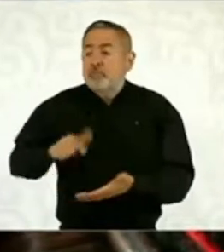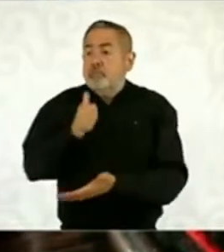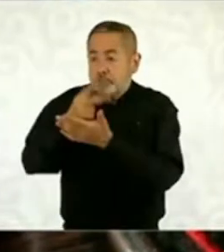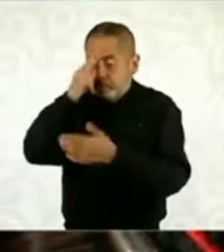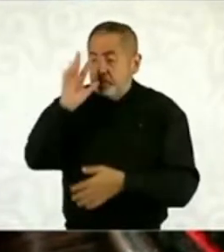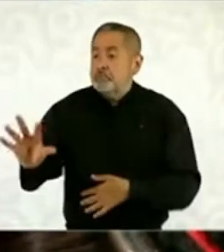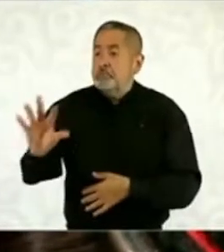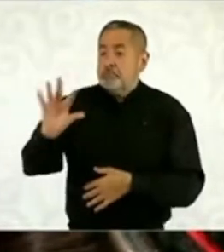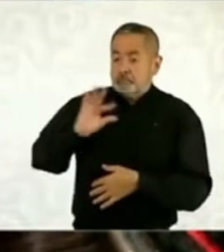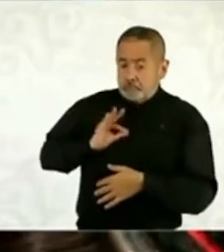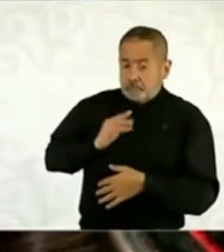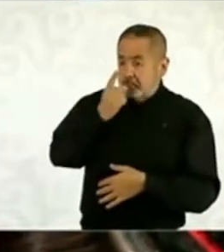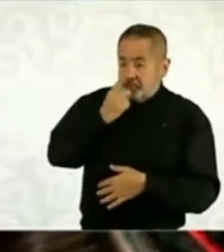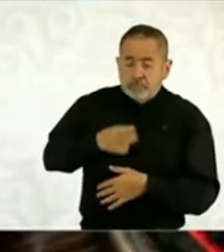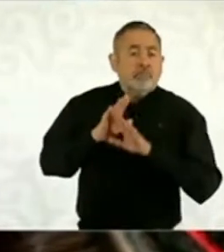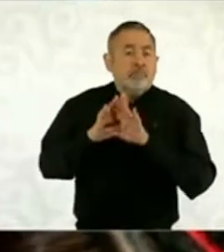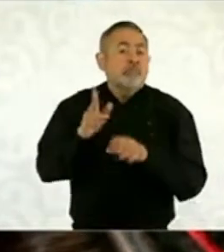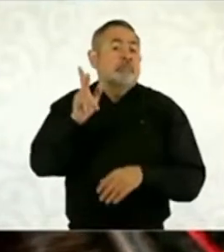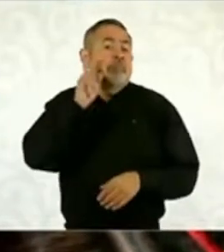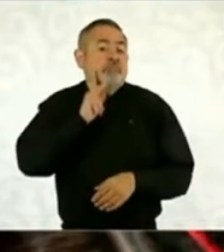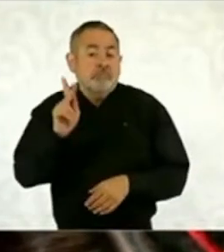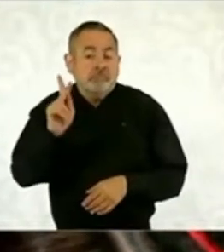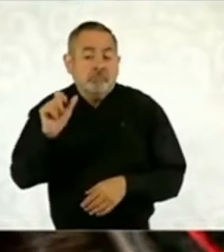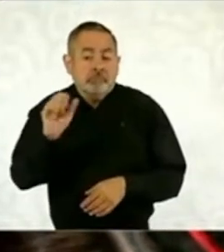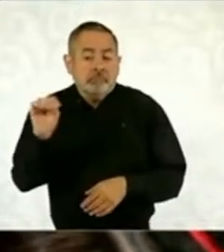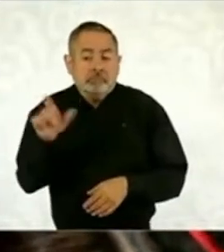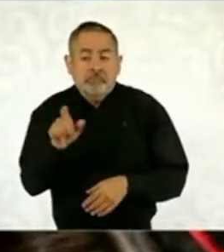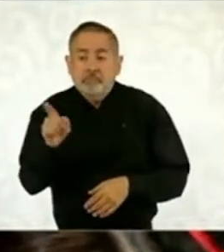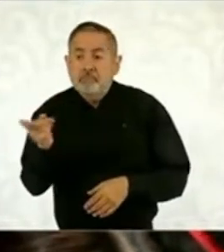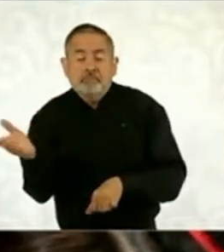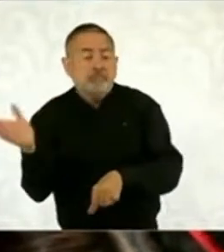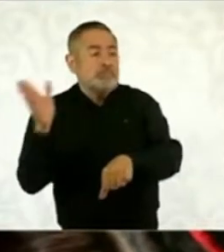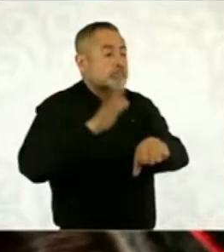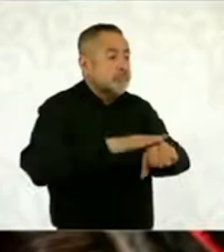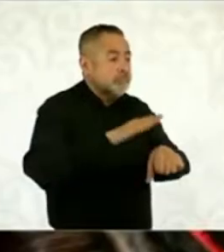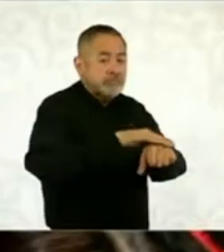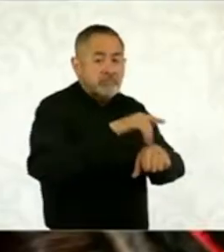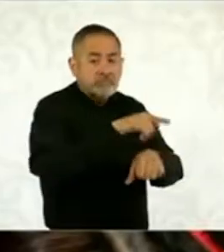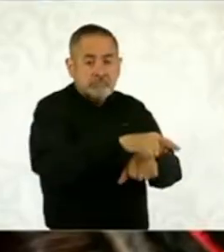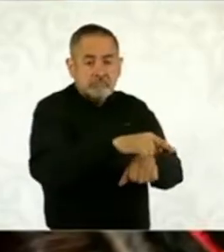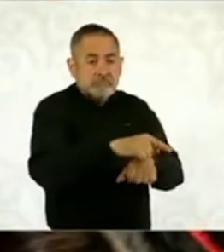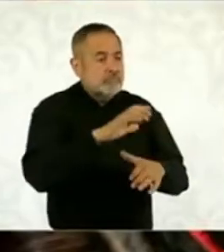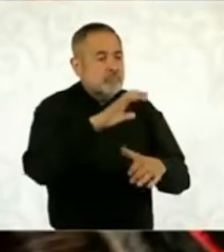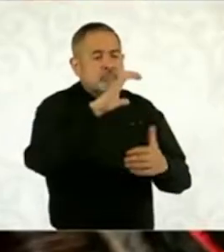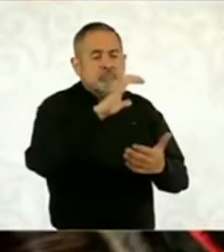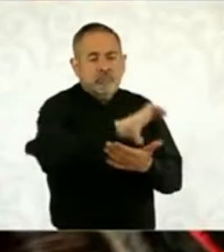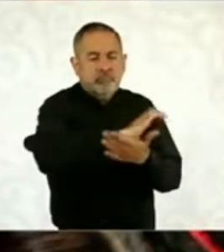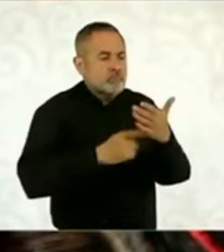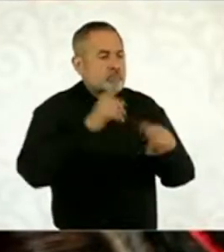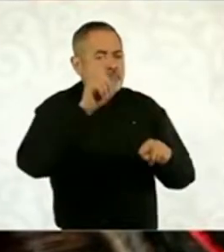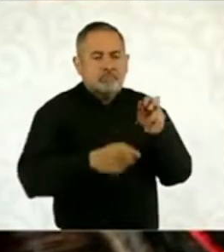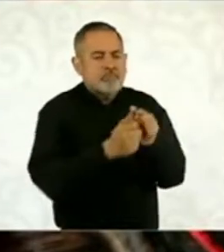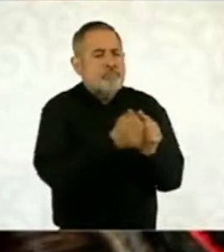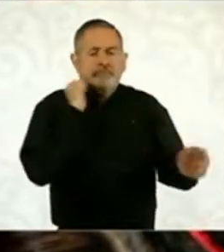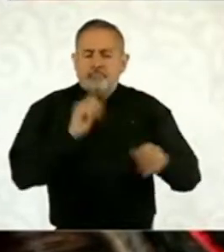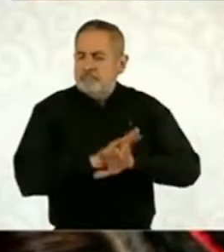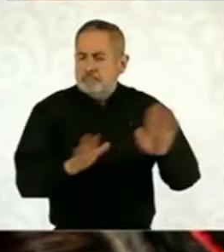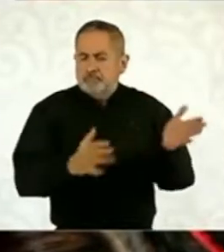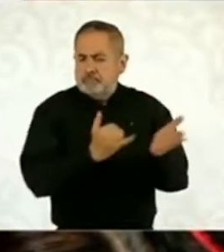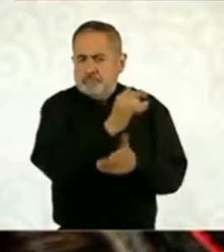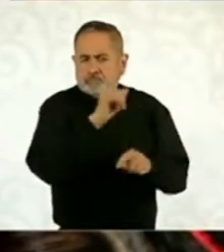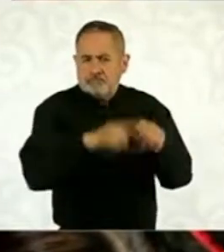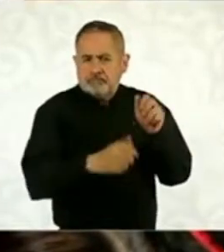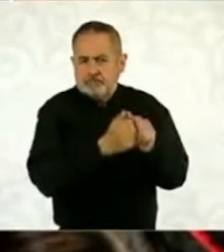que fue Pemex Transformación Industrial la que solicitó la terminación anticipada del contrato que tenía vigente